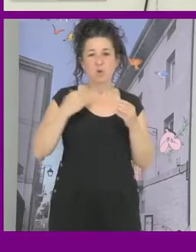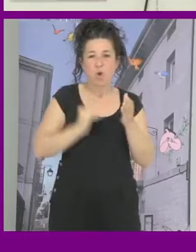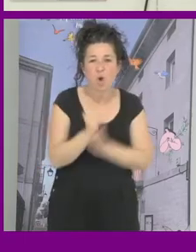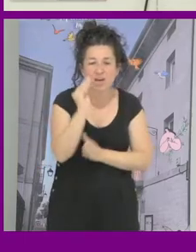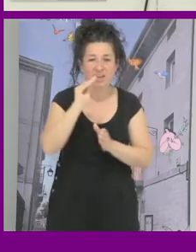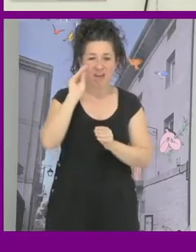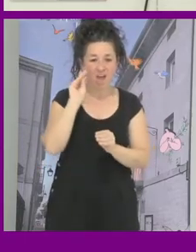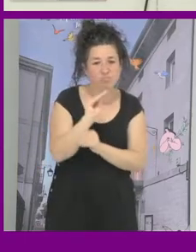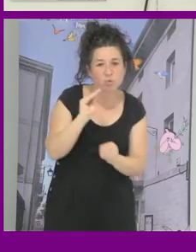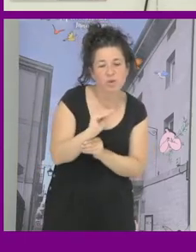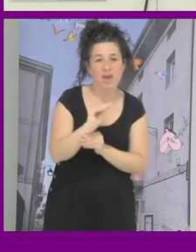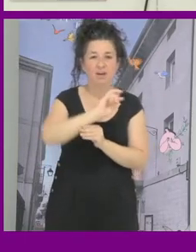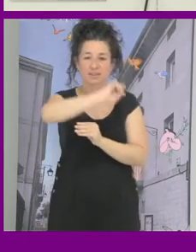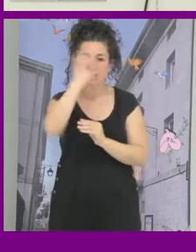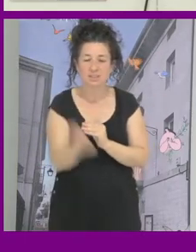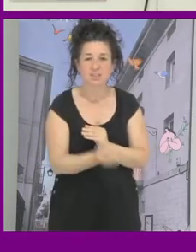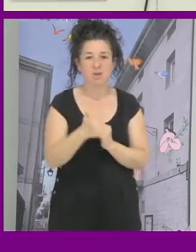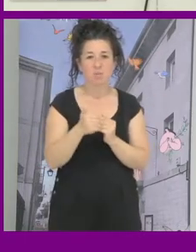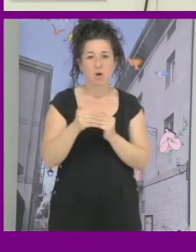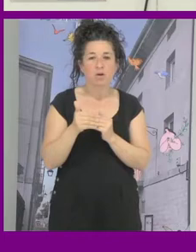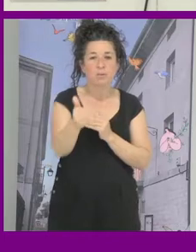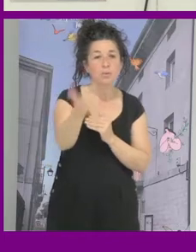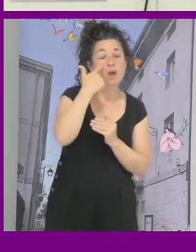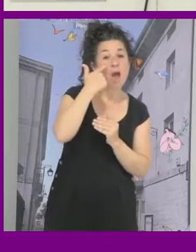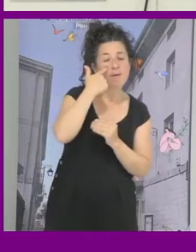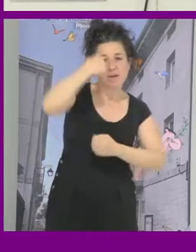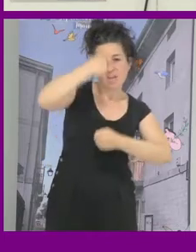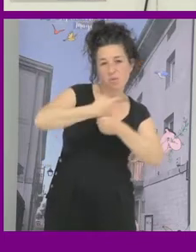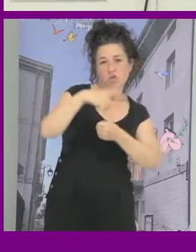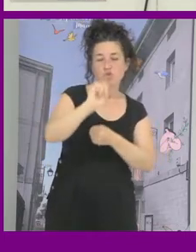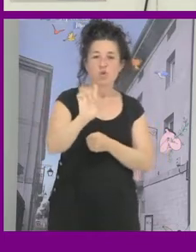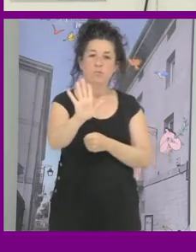pero tenemos todavía pendiente ver qué hacemos con las maternidades deseadas.